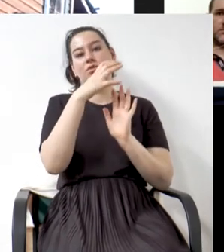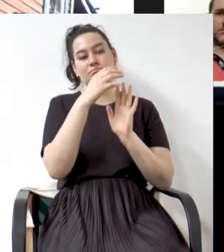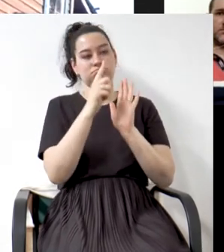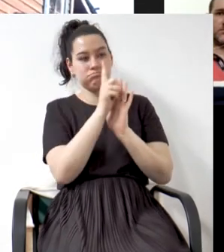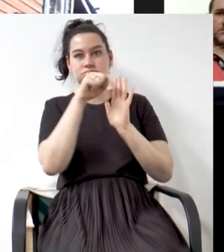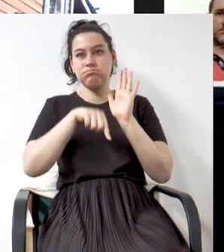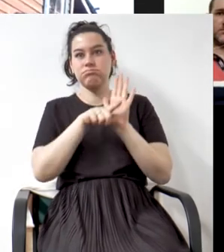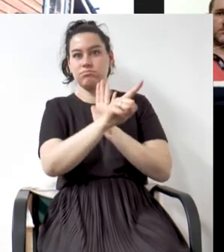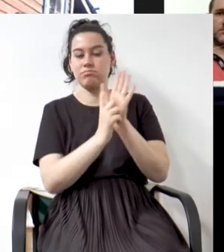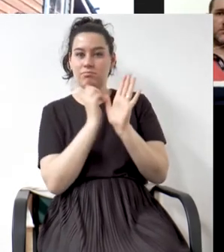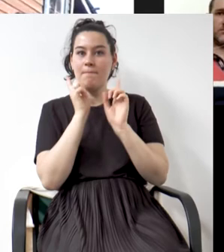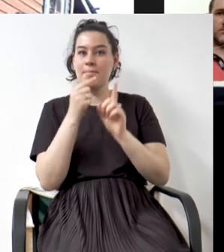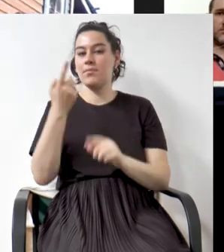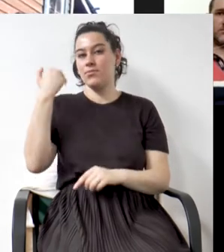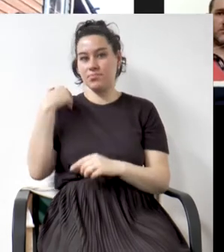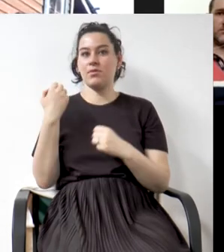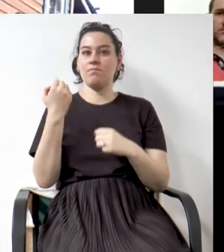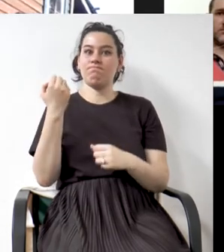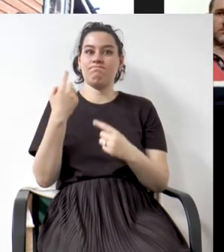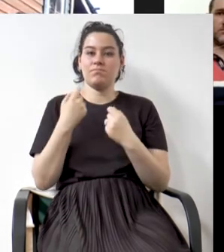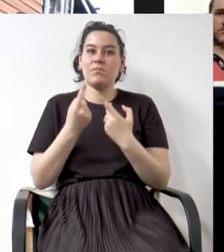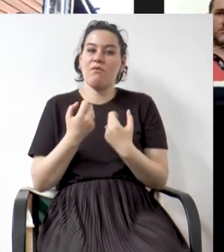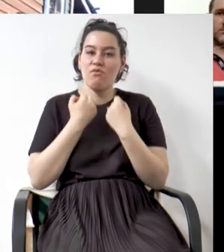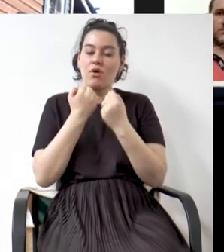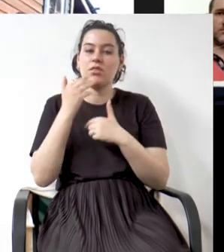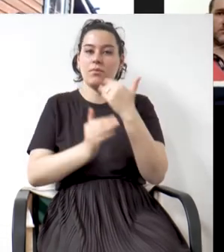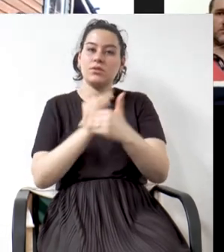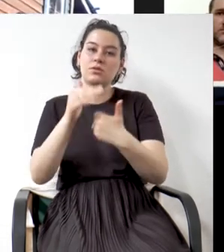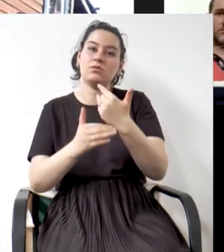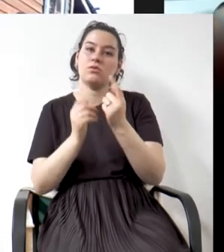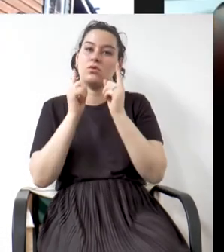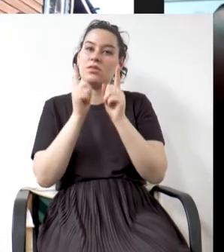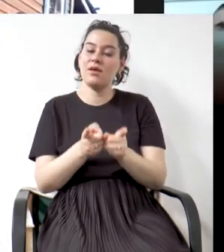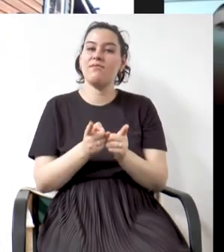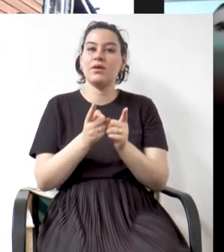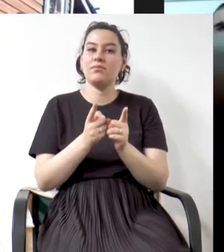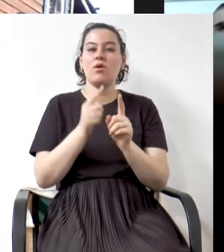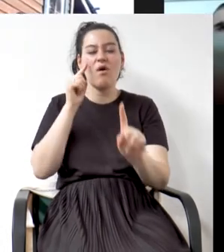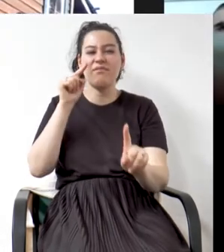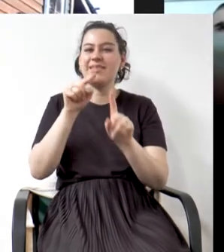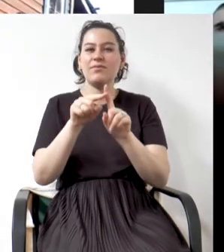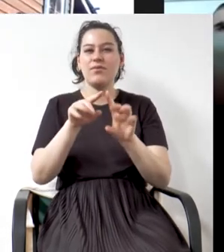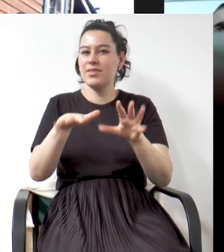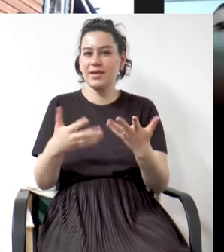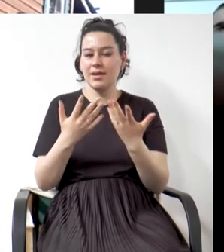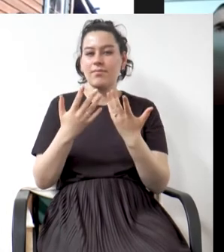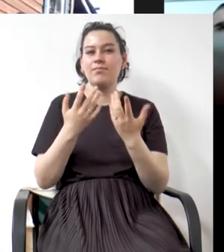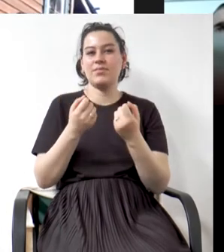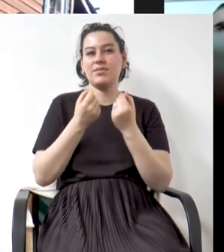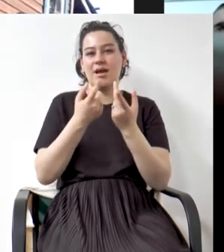Entendemos que pese a lo anterior, el fortalecimiento académico de estos procesos debería transitarse con el fin de poder